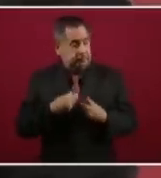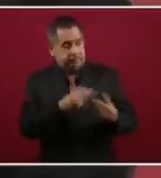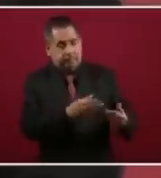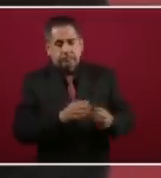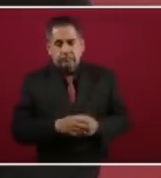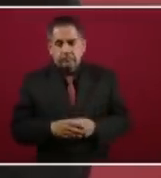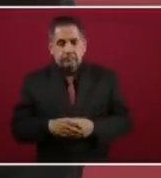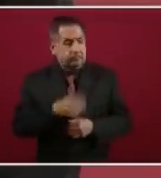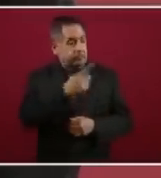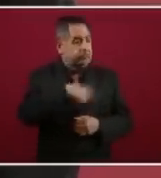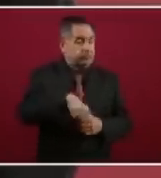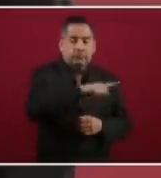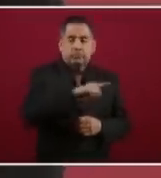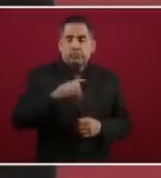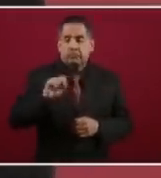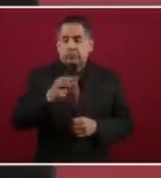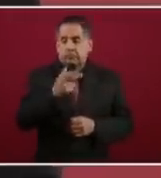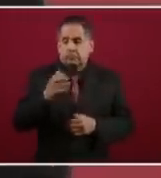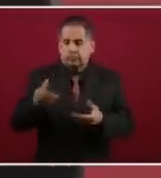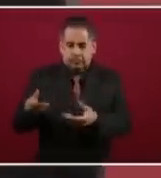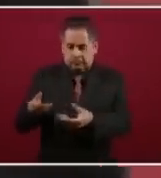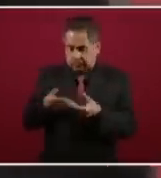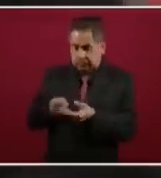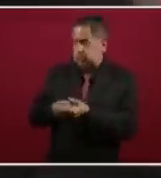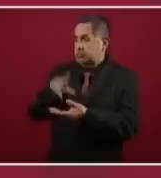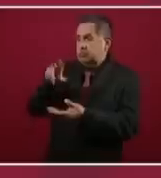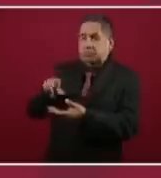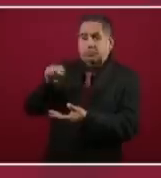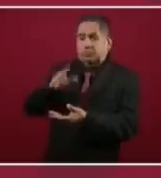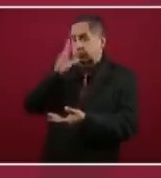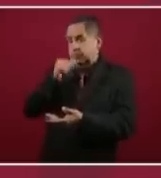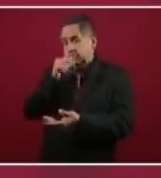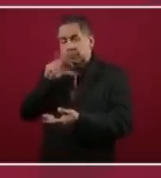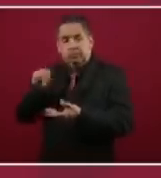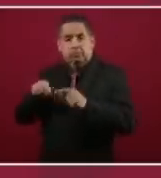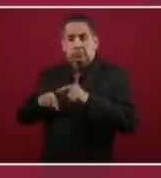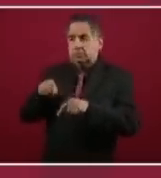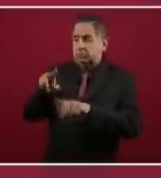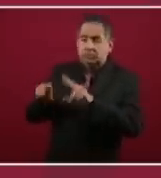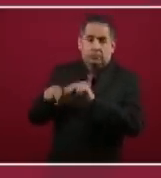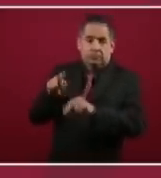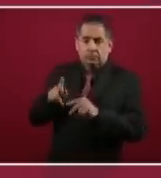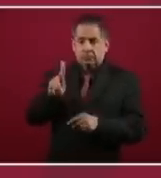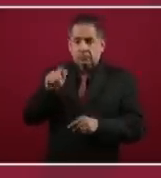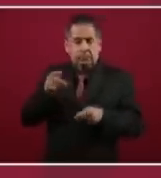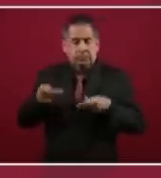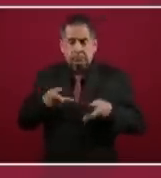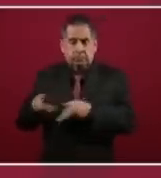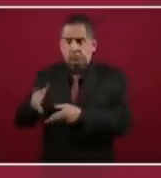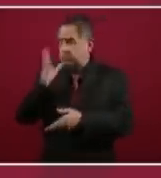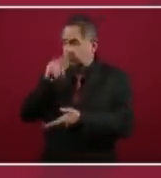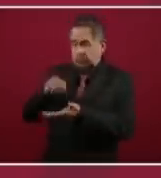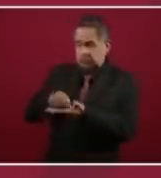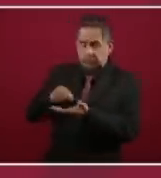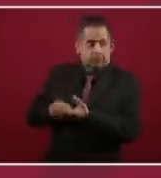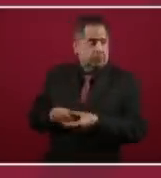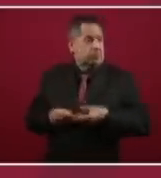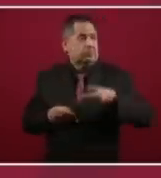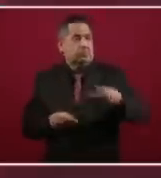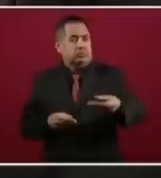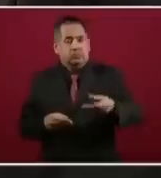la reacción es: esto no puede ser, no podemos entregar este